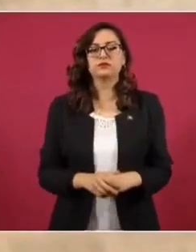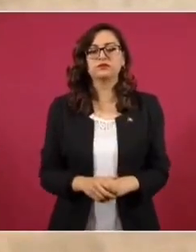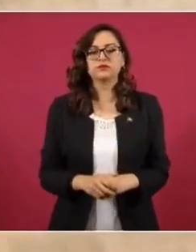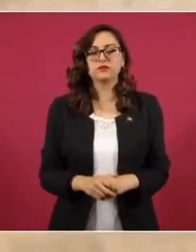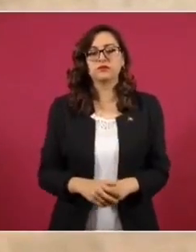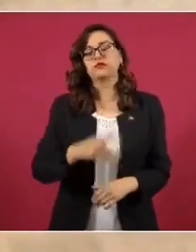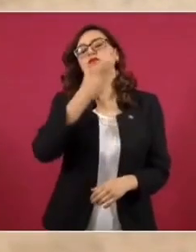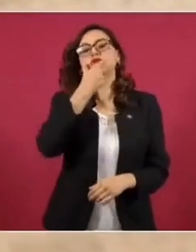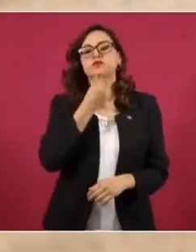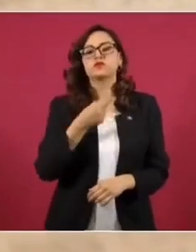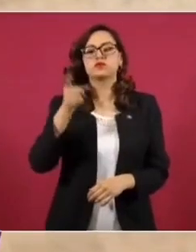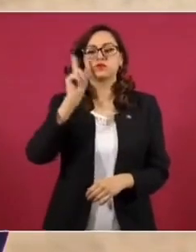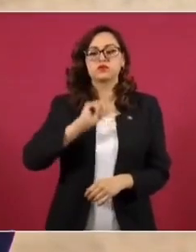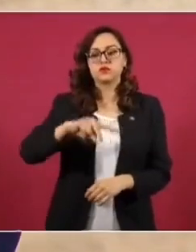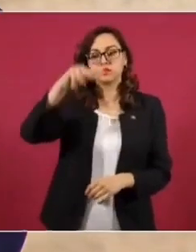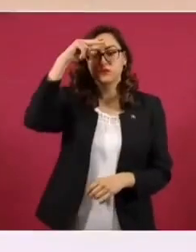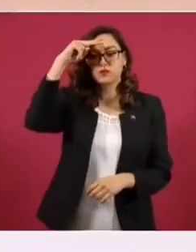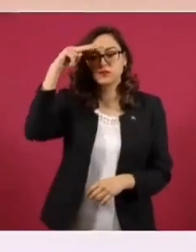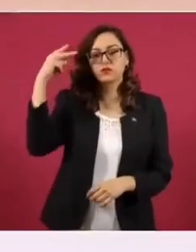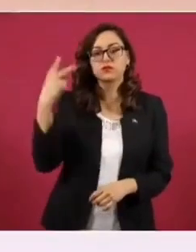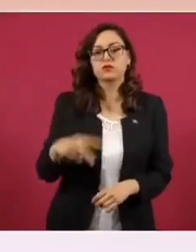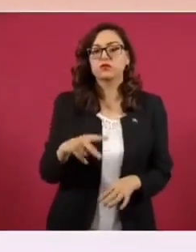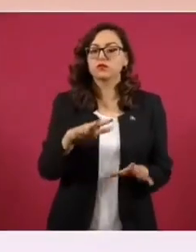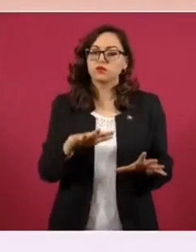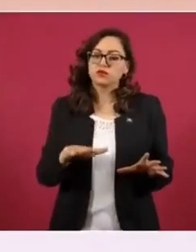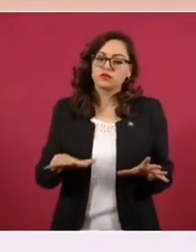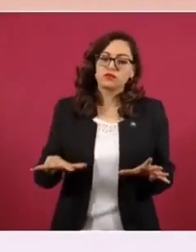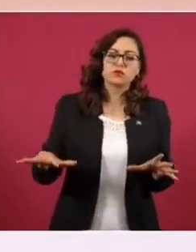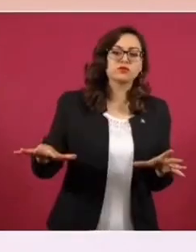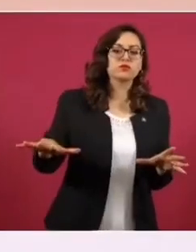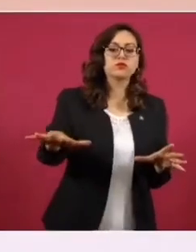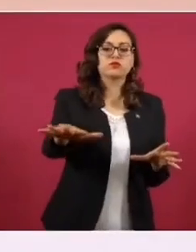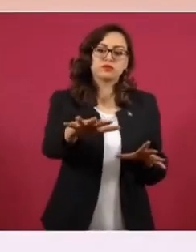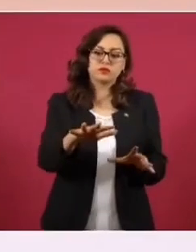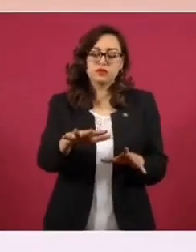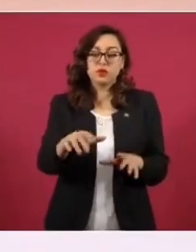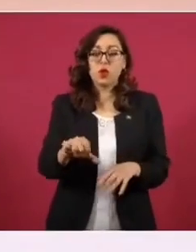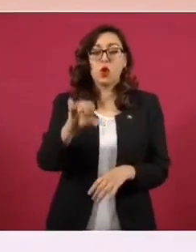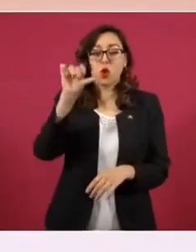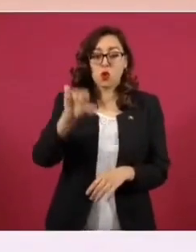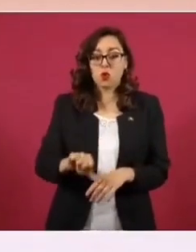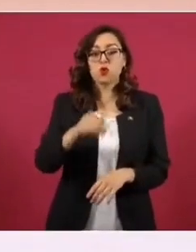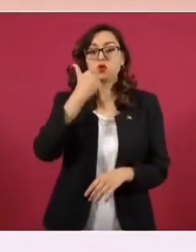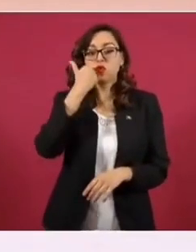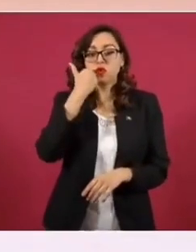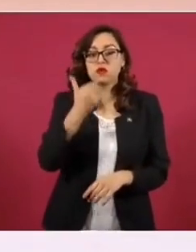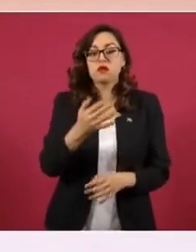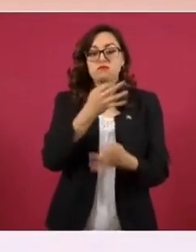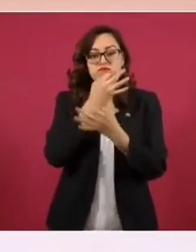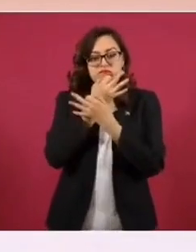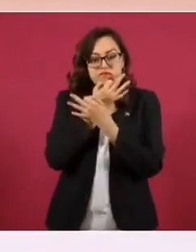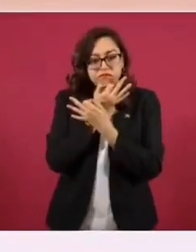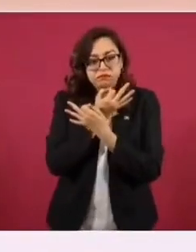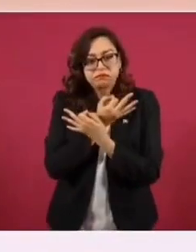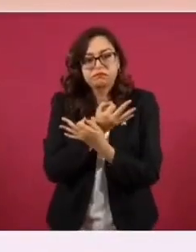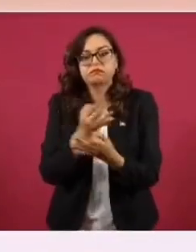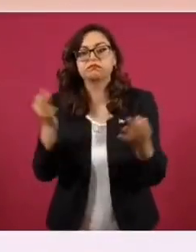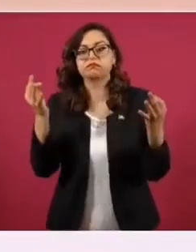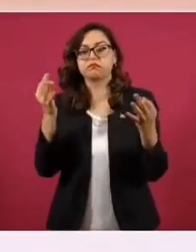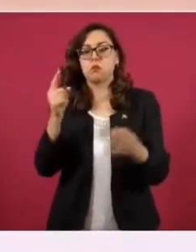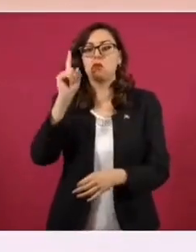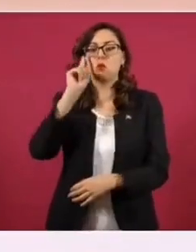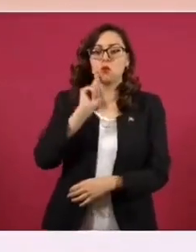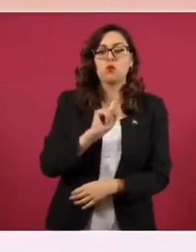mexicanas mexicanos expresó a todas y todos mujeres y